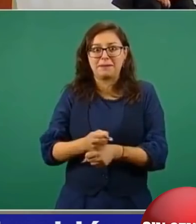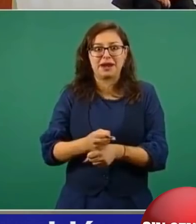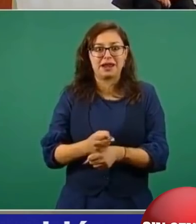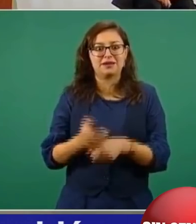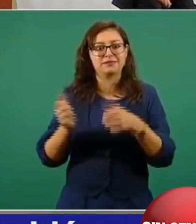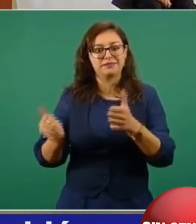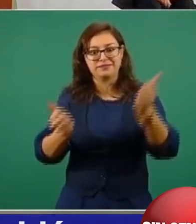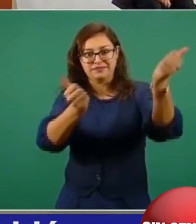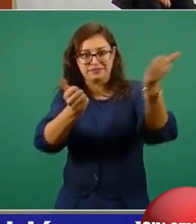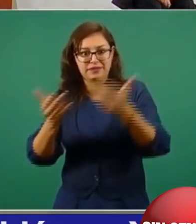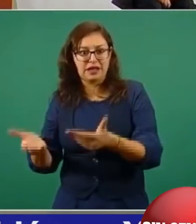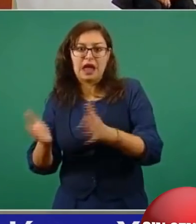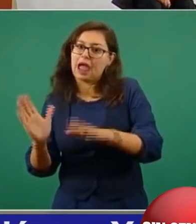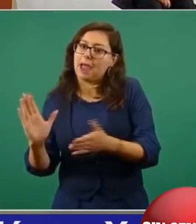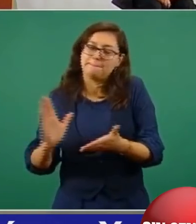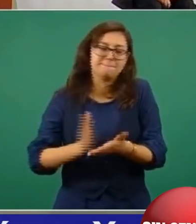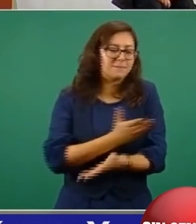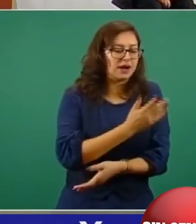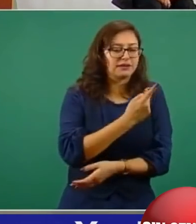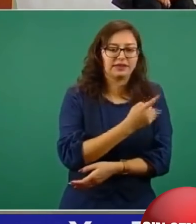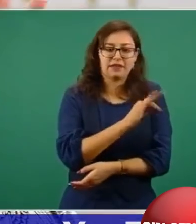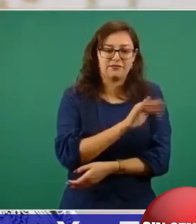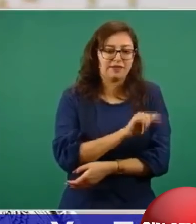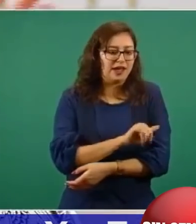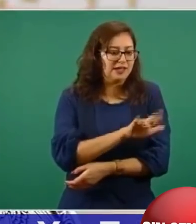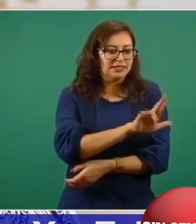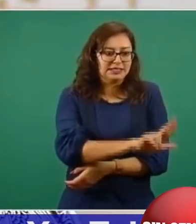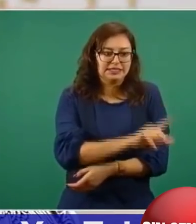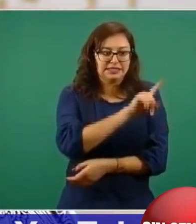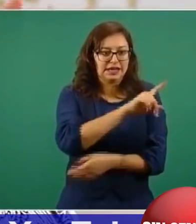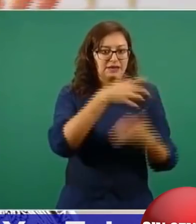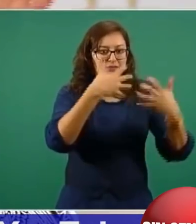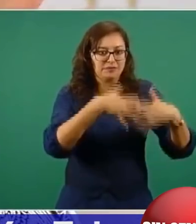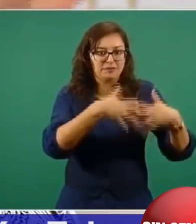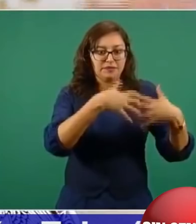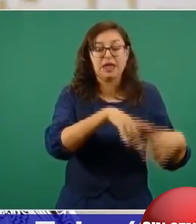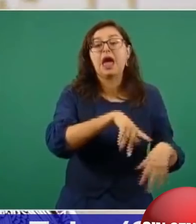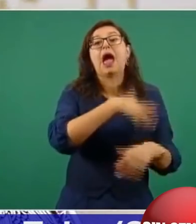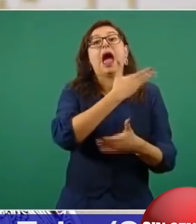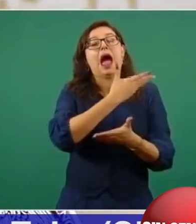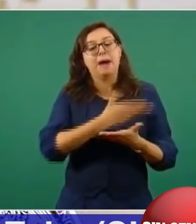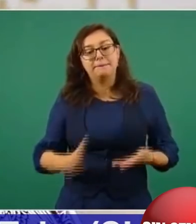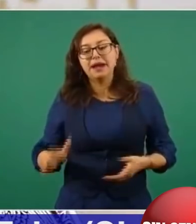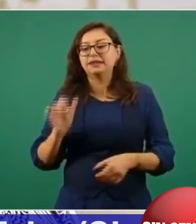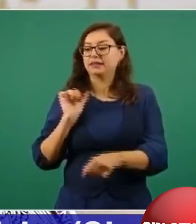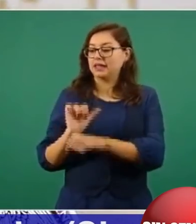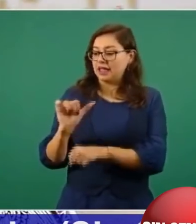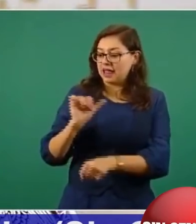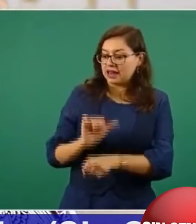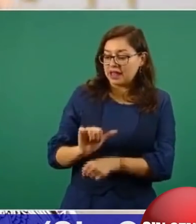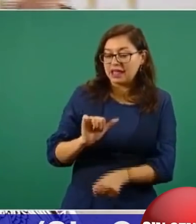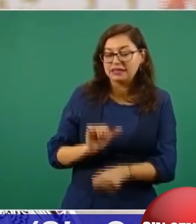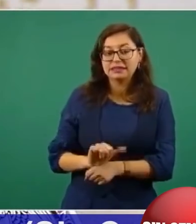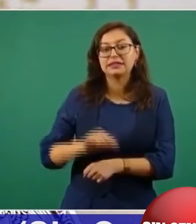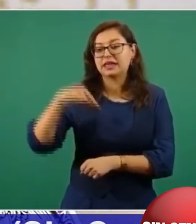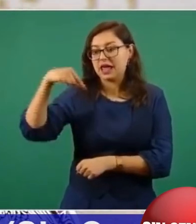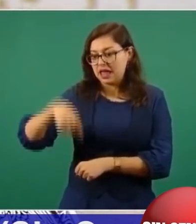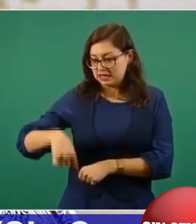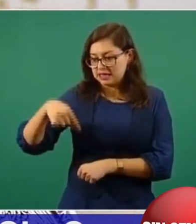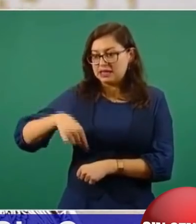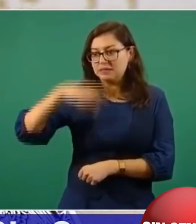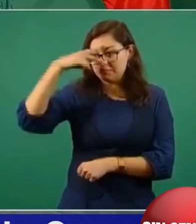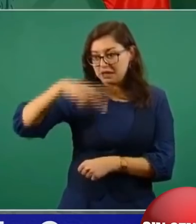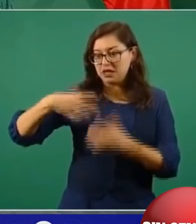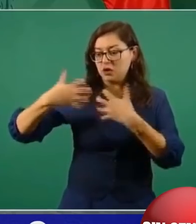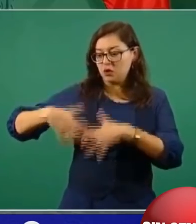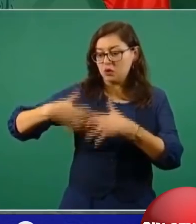es independiente de lo que ocurrirá con lo que se fabrica en Argentina y se envasará aquí en México y estará disponible